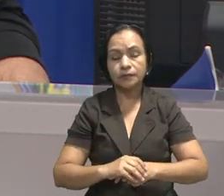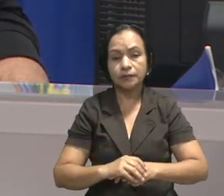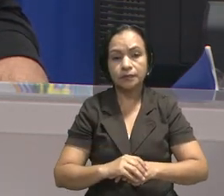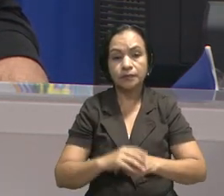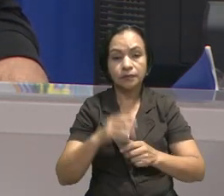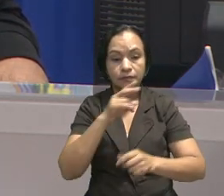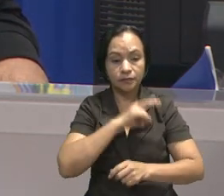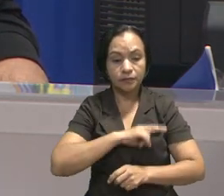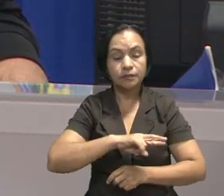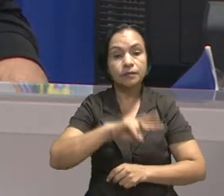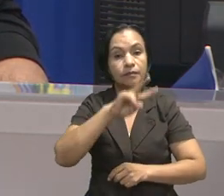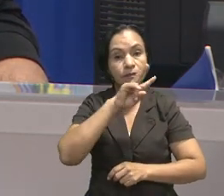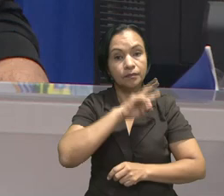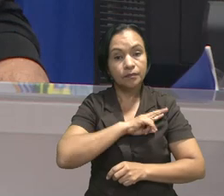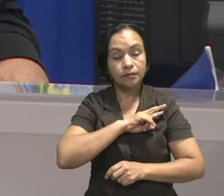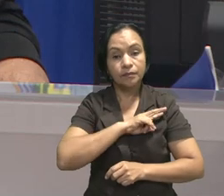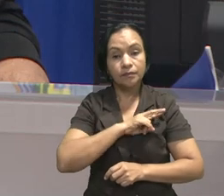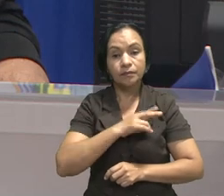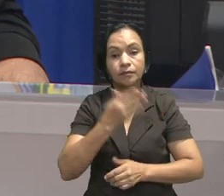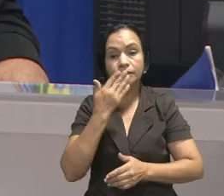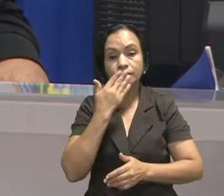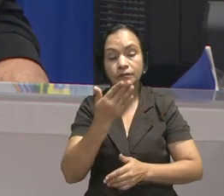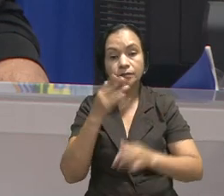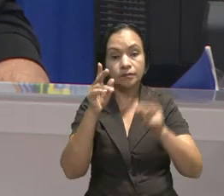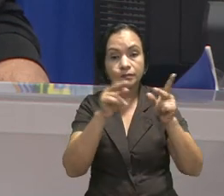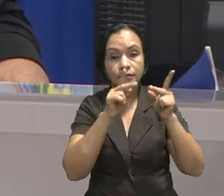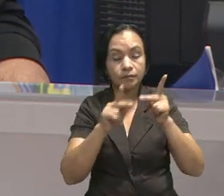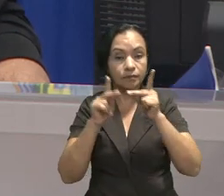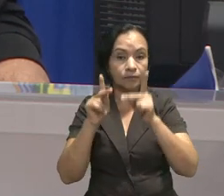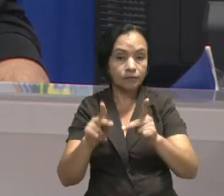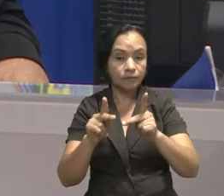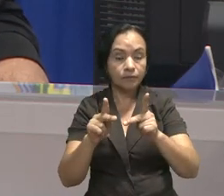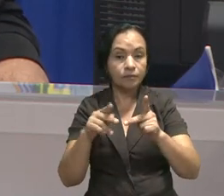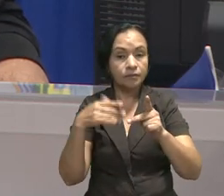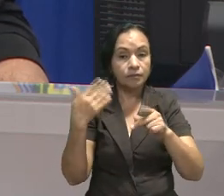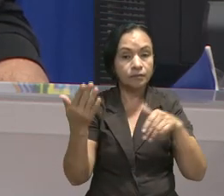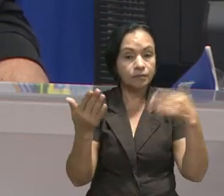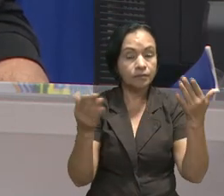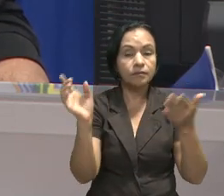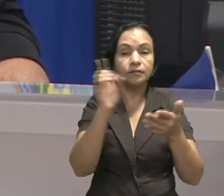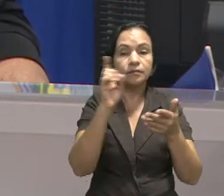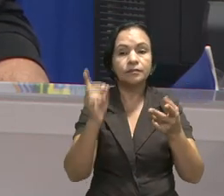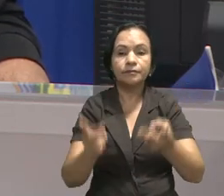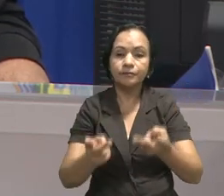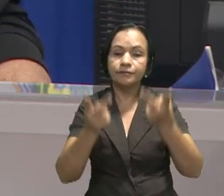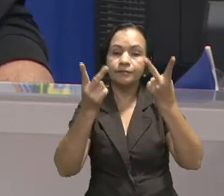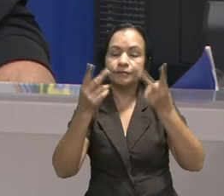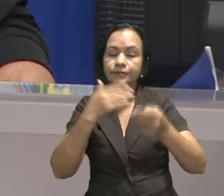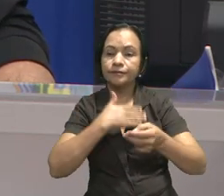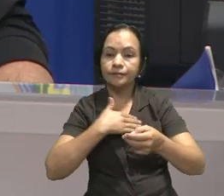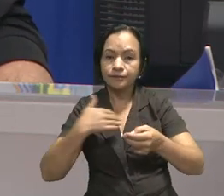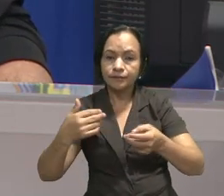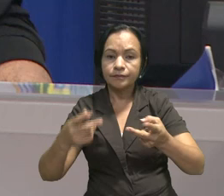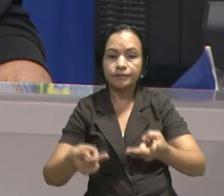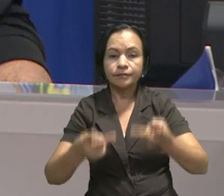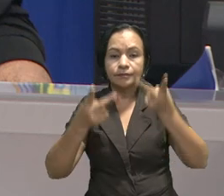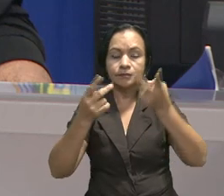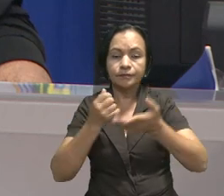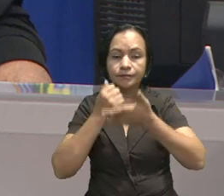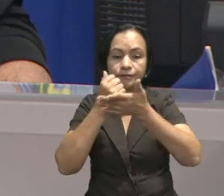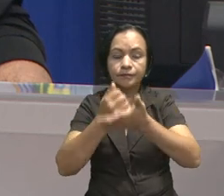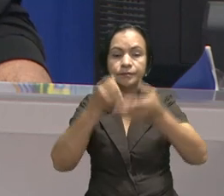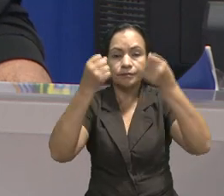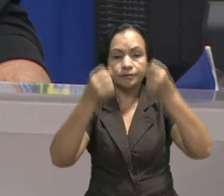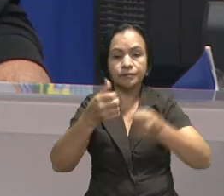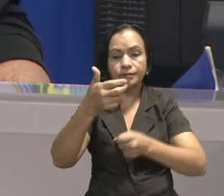los valores o los actos de una persona es en vida. Y Chocorrón Buitrago ha